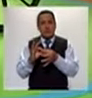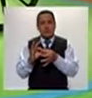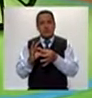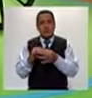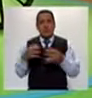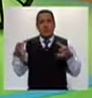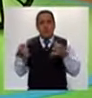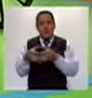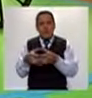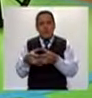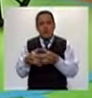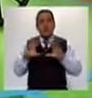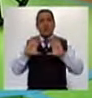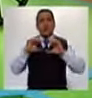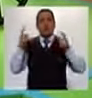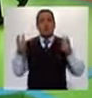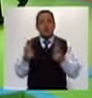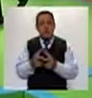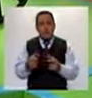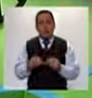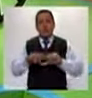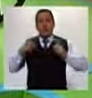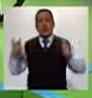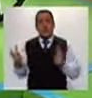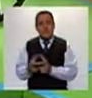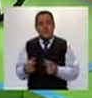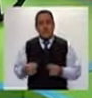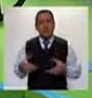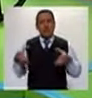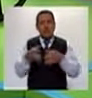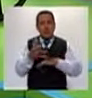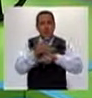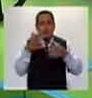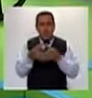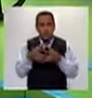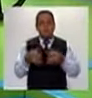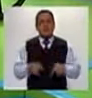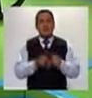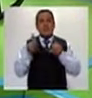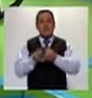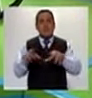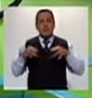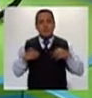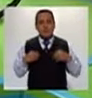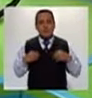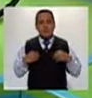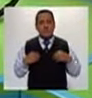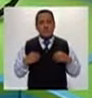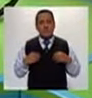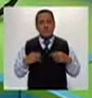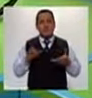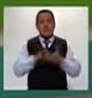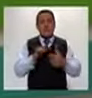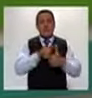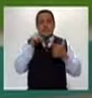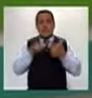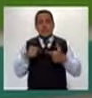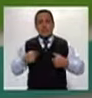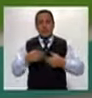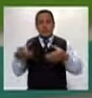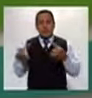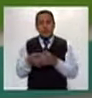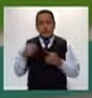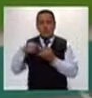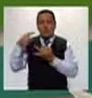formando comisiones comités equipos tomando en cuenta desde la comisión multisectorial